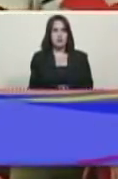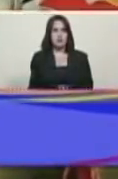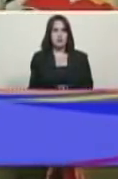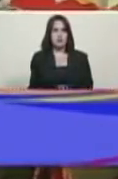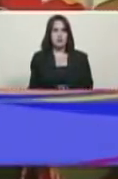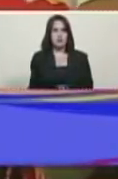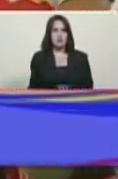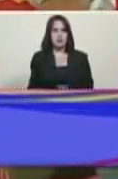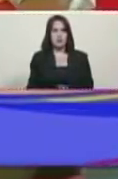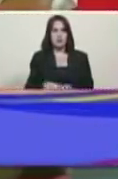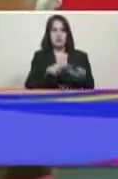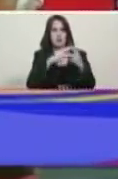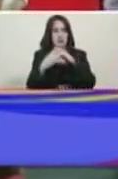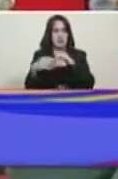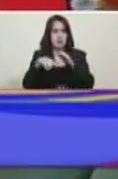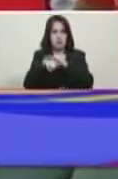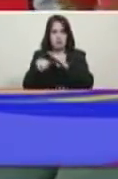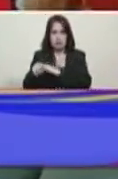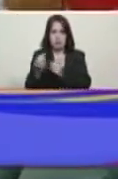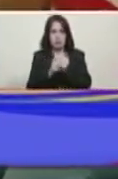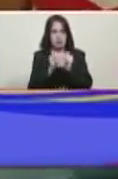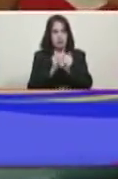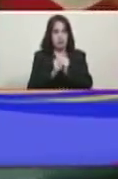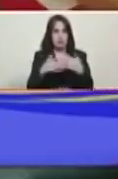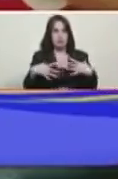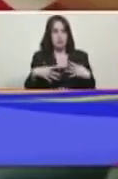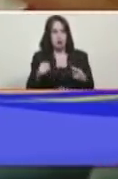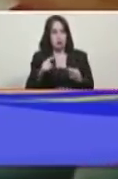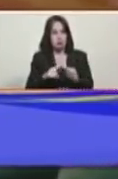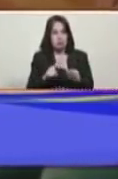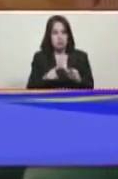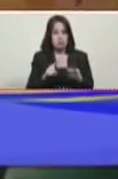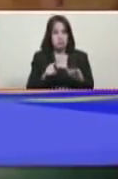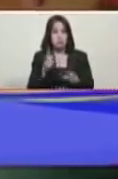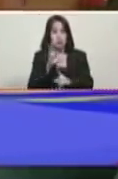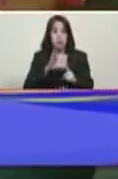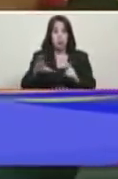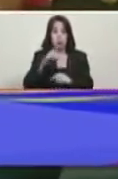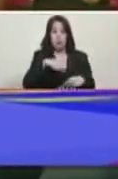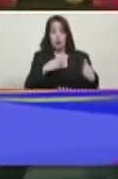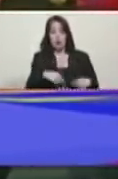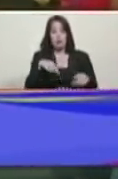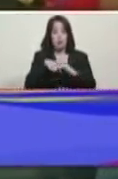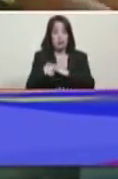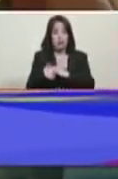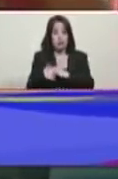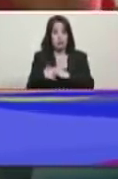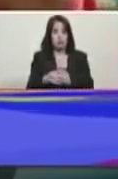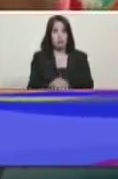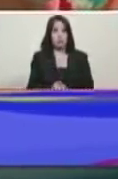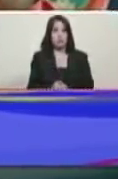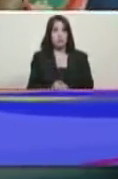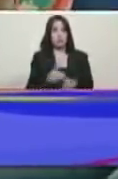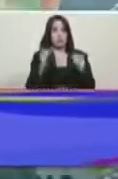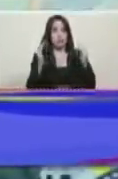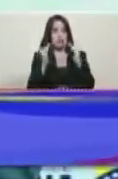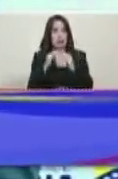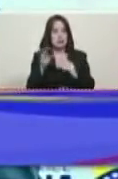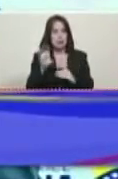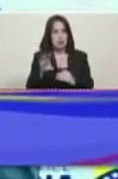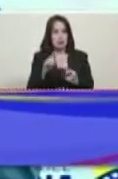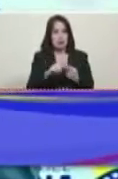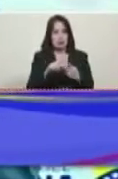salud, barrio adentro deportivo, barrio adentro cultura, corazón adentro. Hogares de la